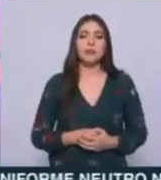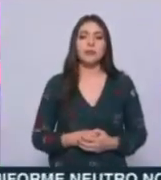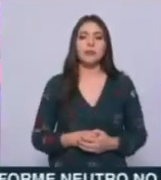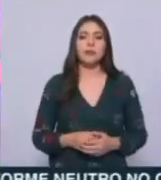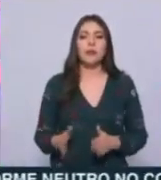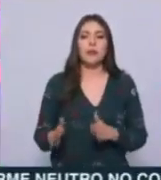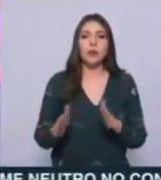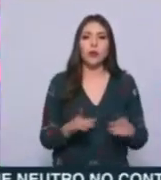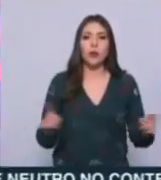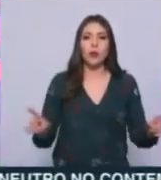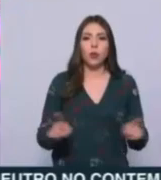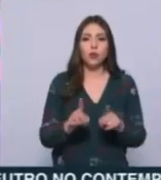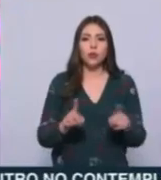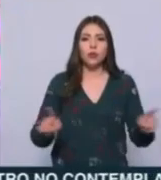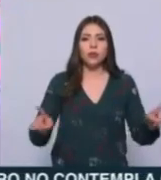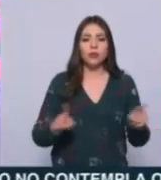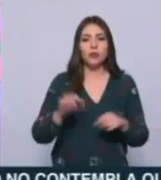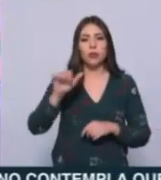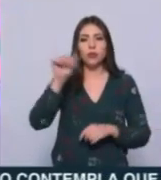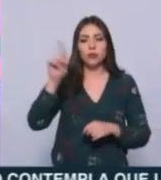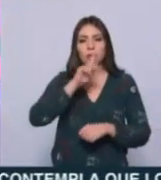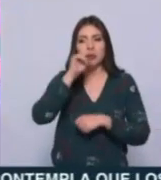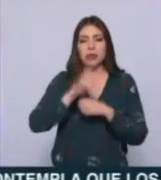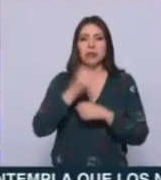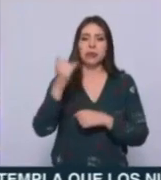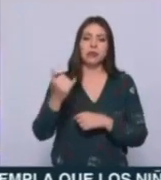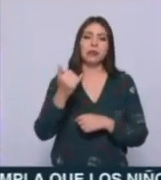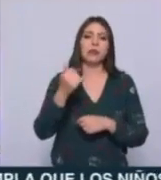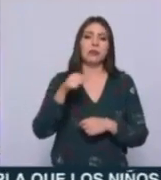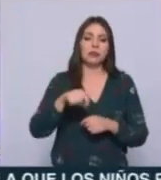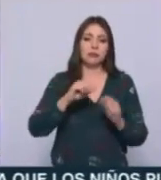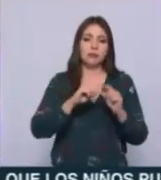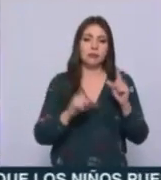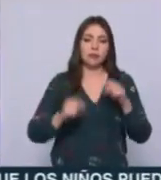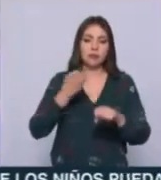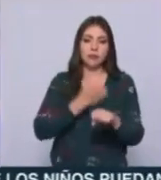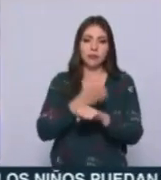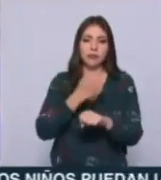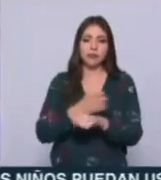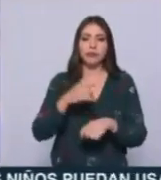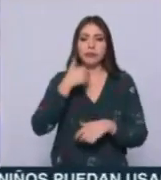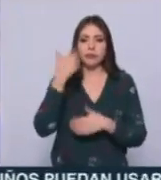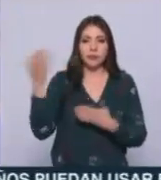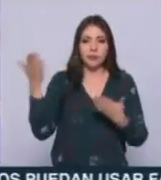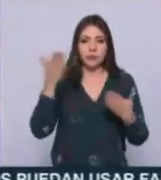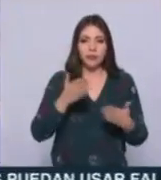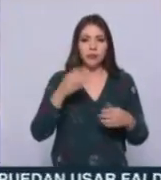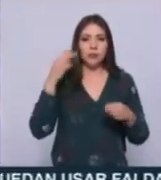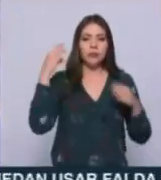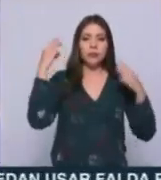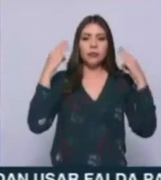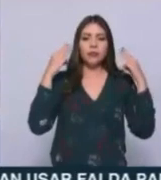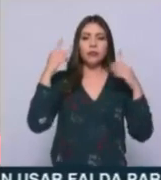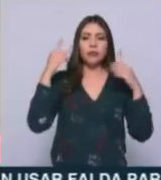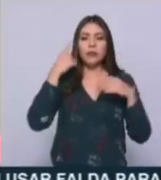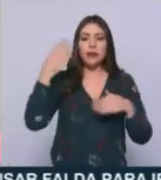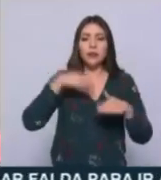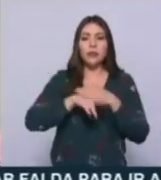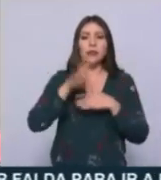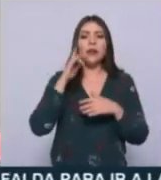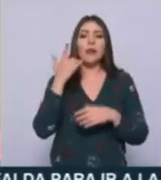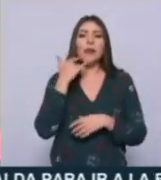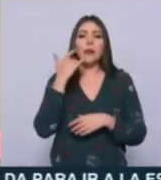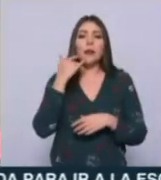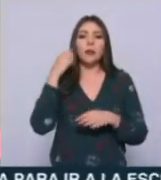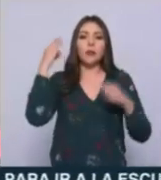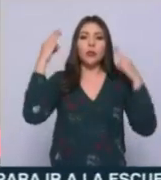Música experimental y músicos nacionales e internacionales lo esperan en la 13ª muestra de música radical, que albergará el Museo de